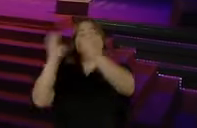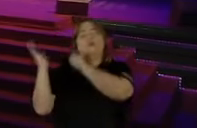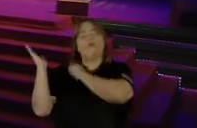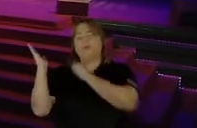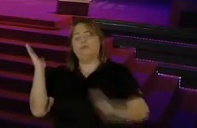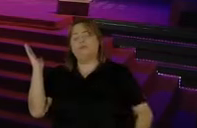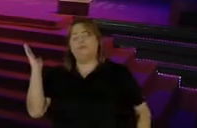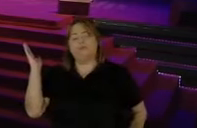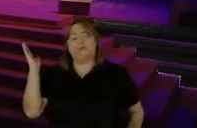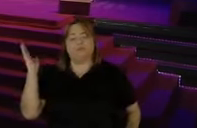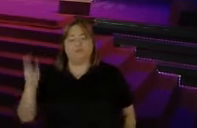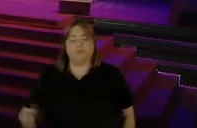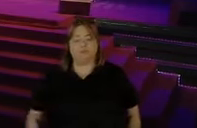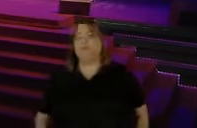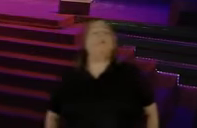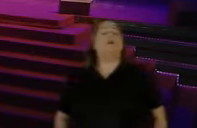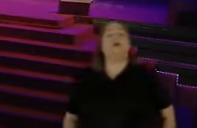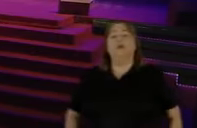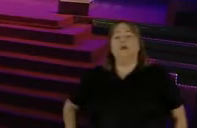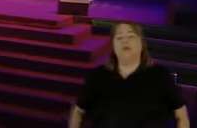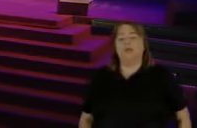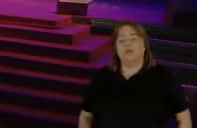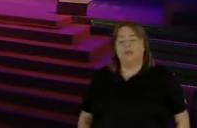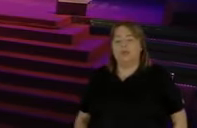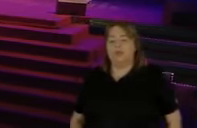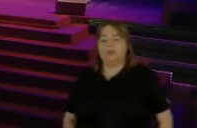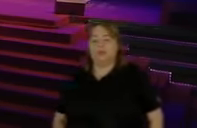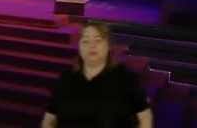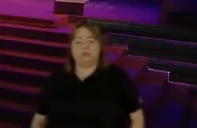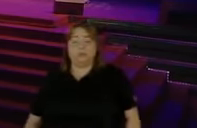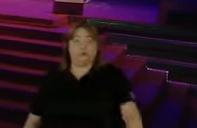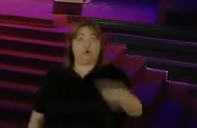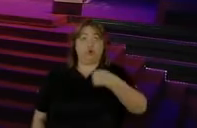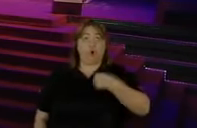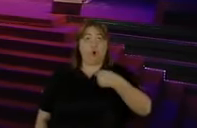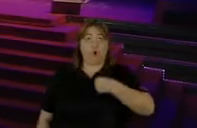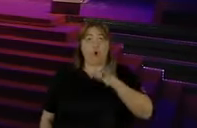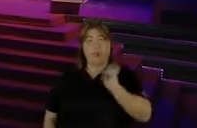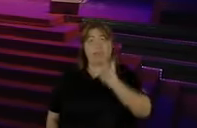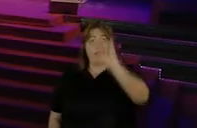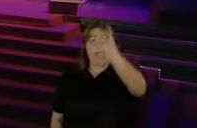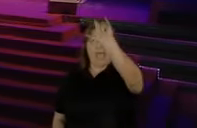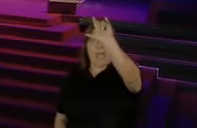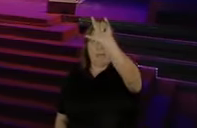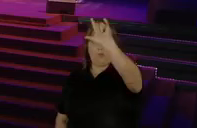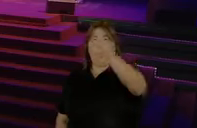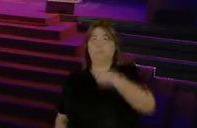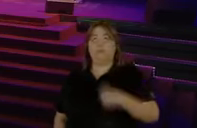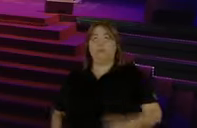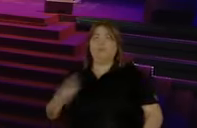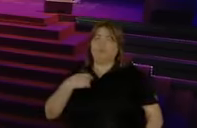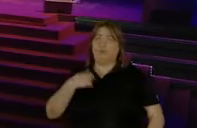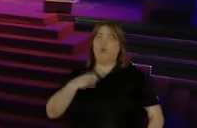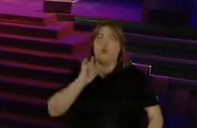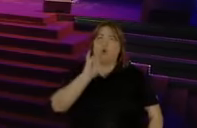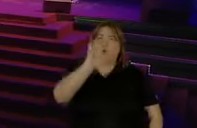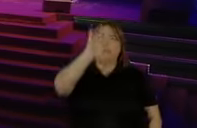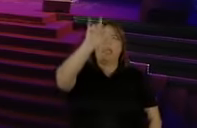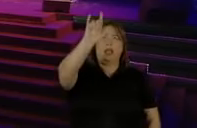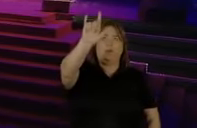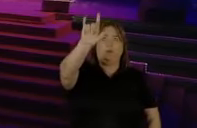Señor. Dígaleselo aunque sea dos veces, te amo. Te amo, te